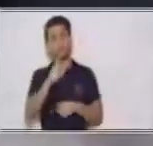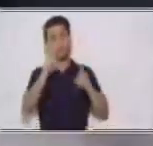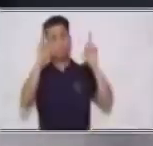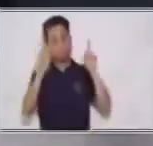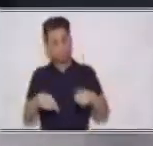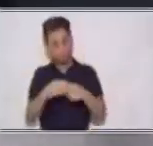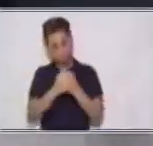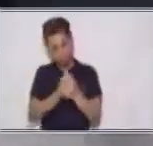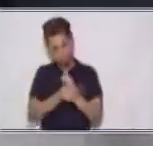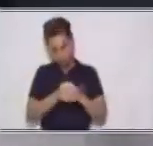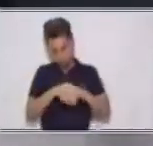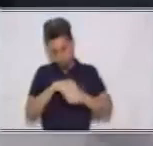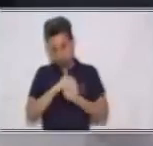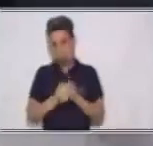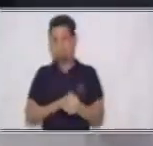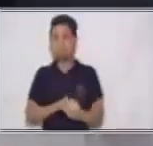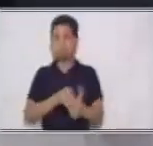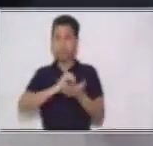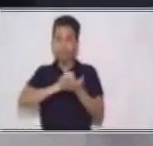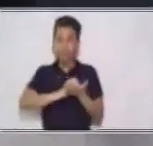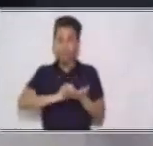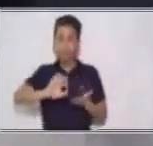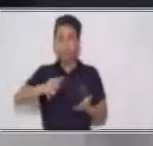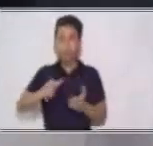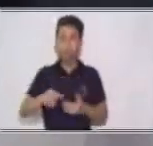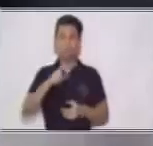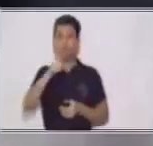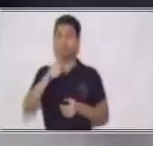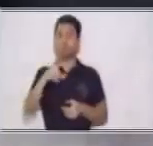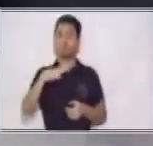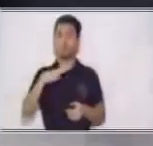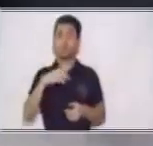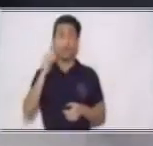manos constantemente con agua y con jabón y si ustedes tienen